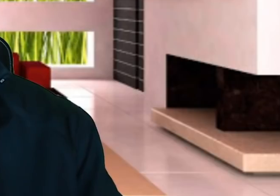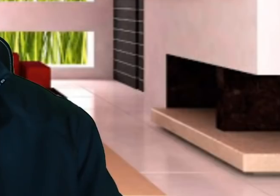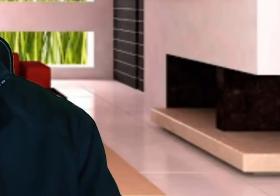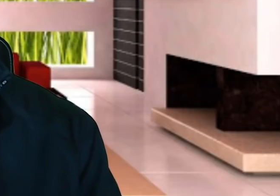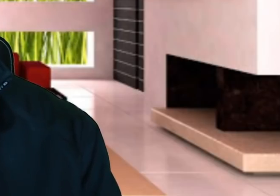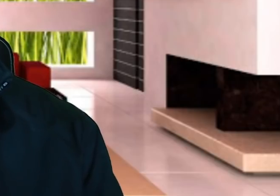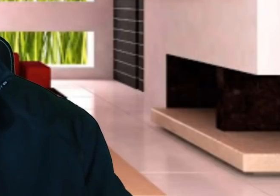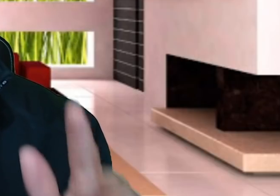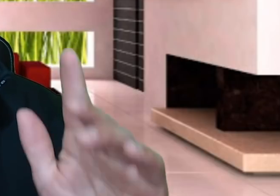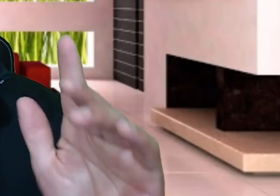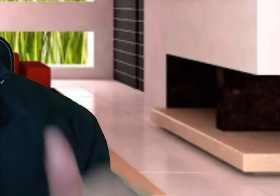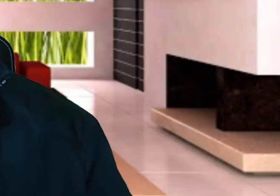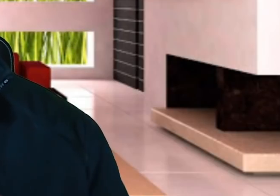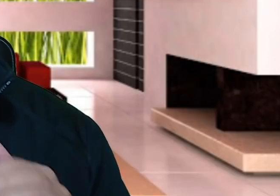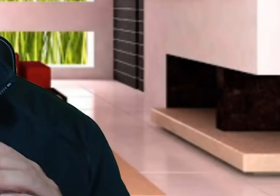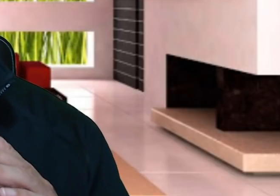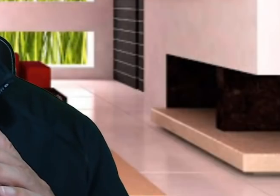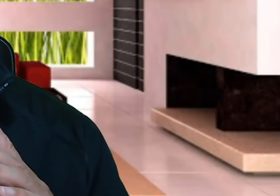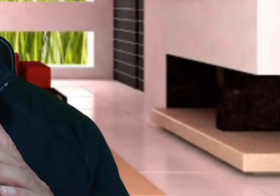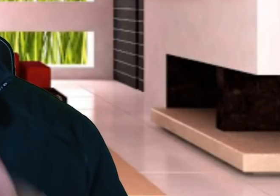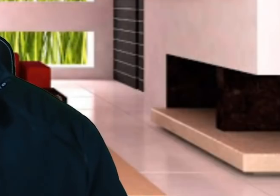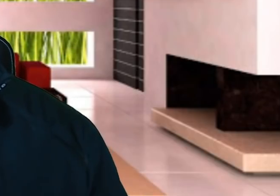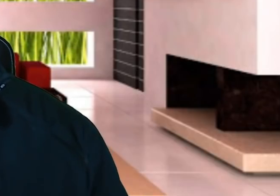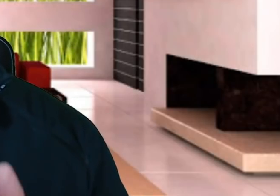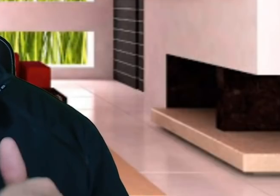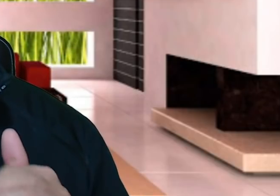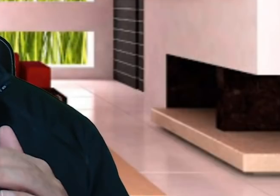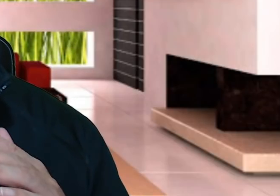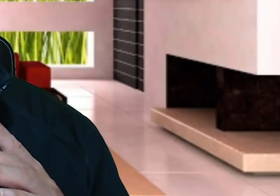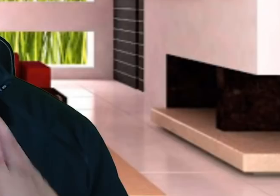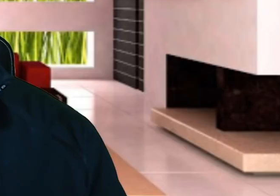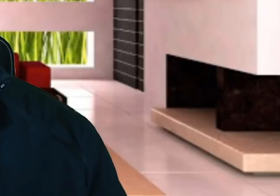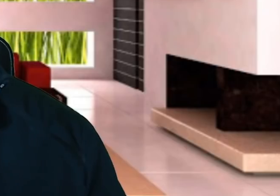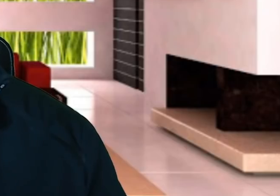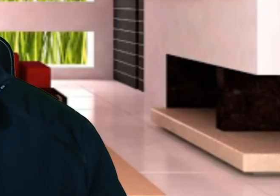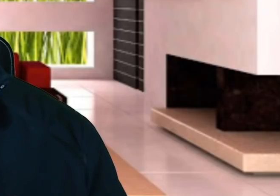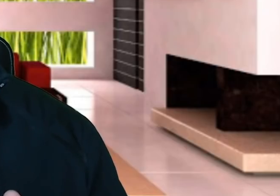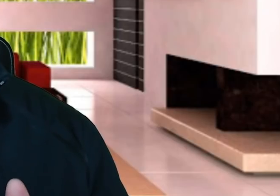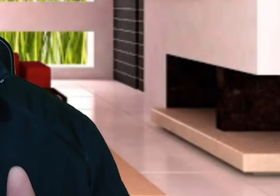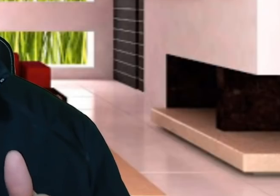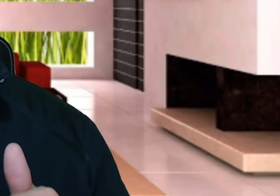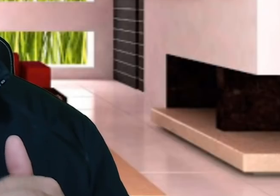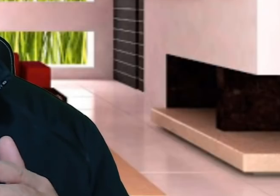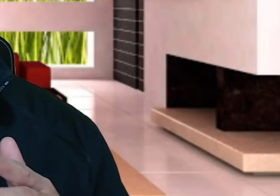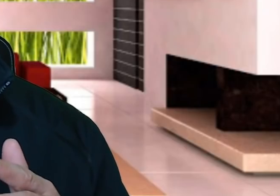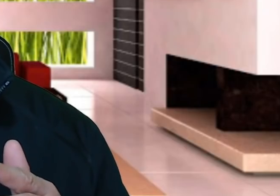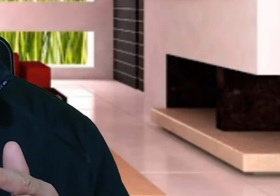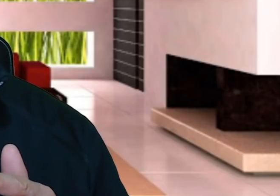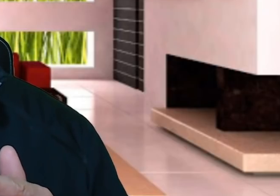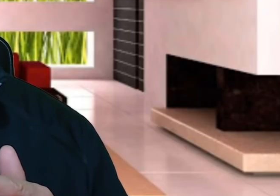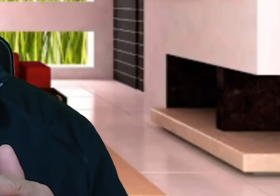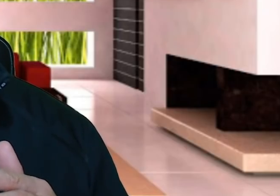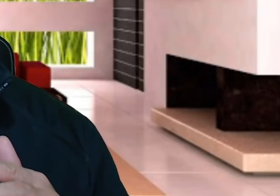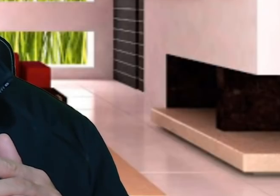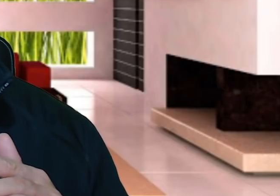el gobierno que dejará empleo, bienestar, inversión. Vamos a ir a la